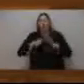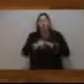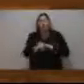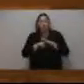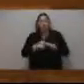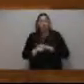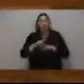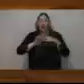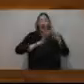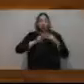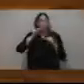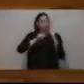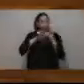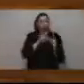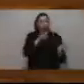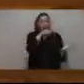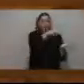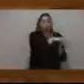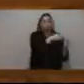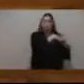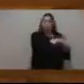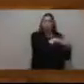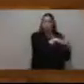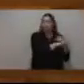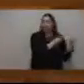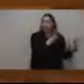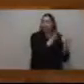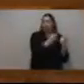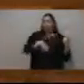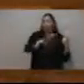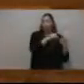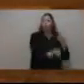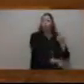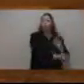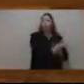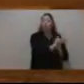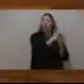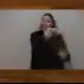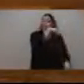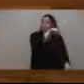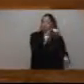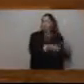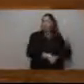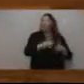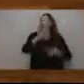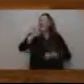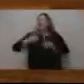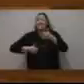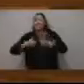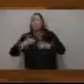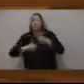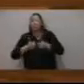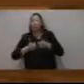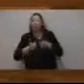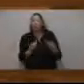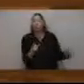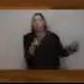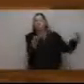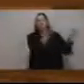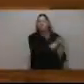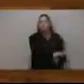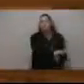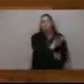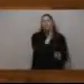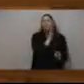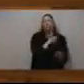construcción de la regasificadora en las inmediaciones del puerto del Musel en Gijón y los tribunales anularon el funcionamiento de este equipamiento por su